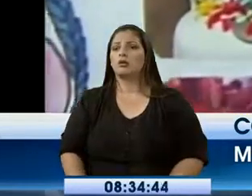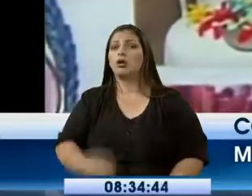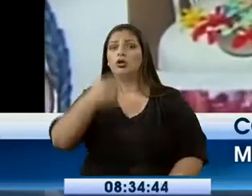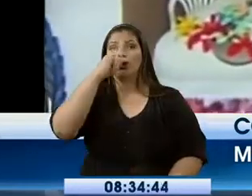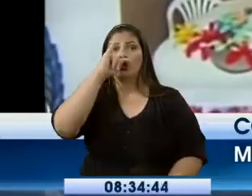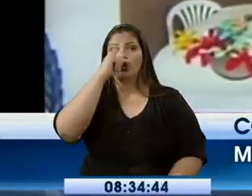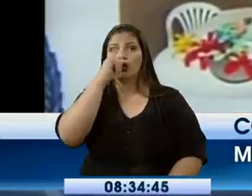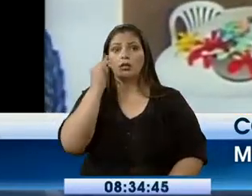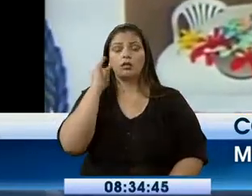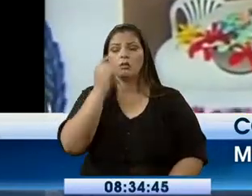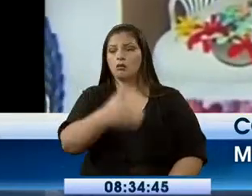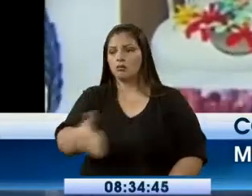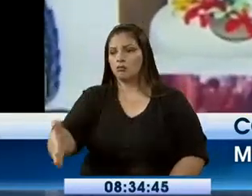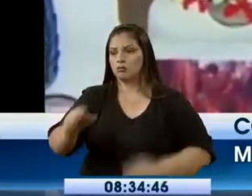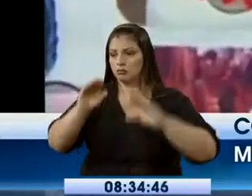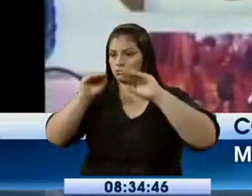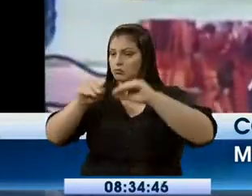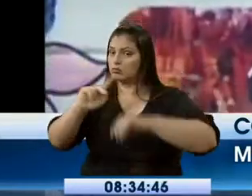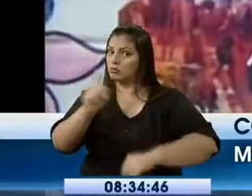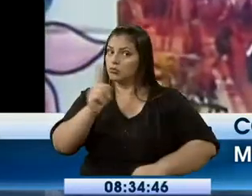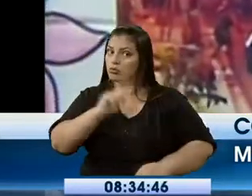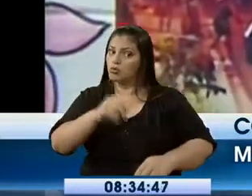todo a reciclar, a cuidar.